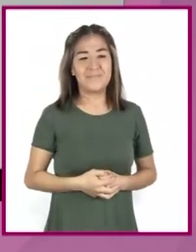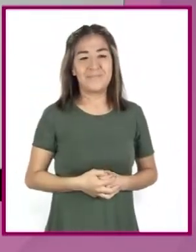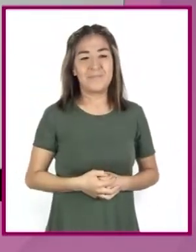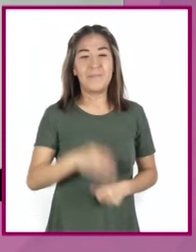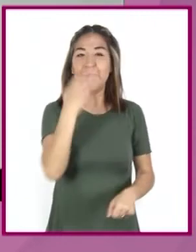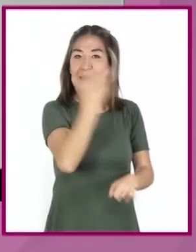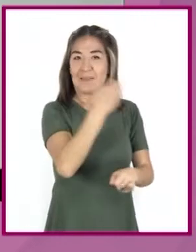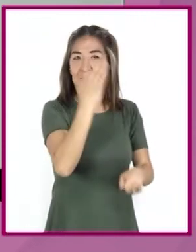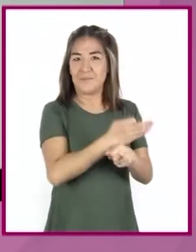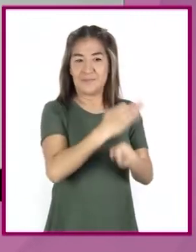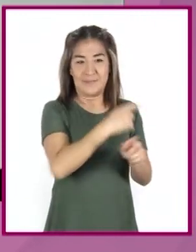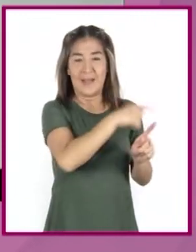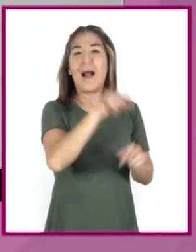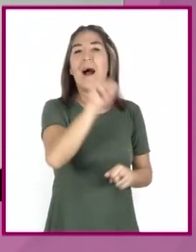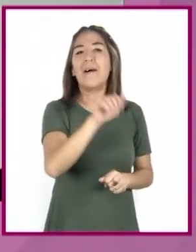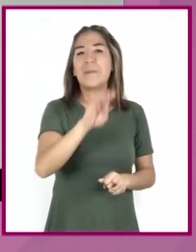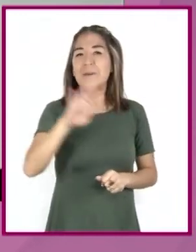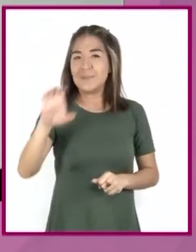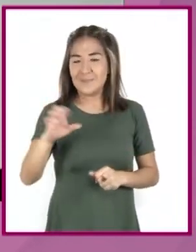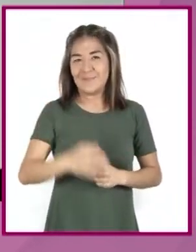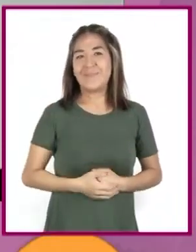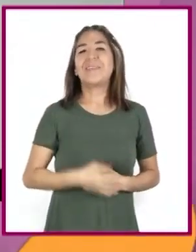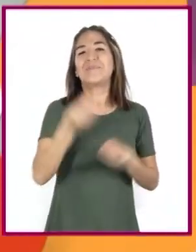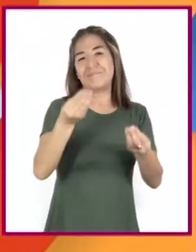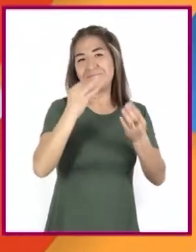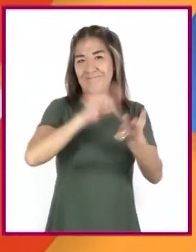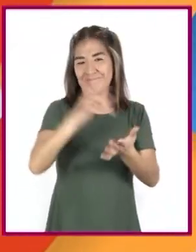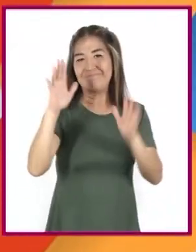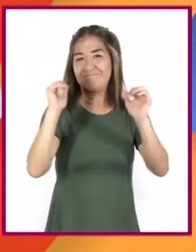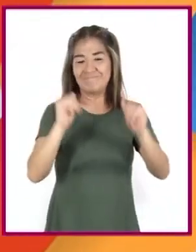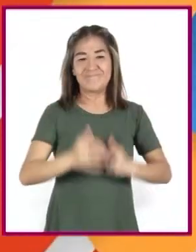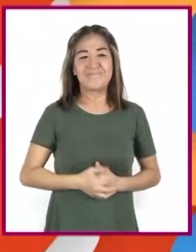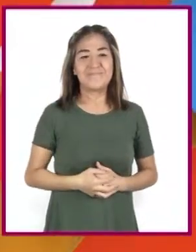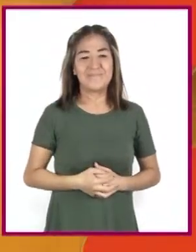Este es mi abecedario biológico. Esto es todo. Adiós.